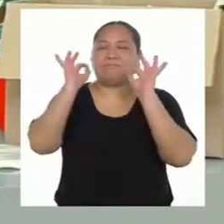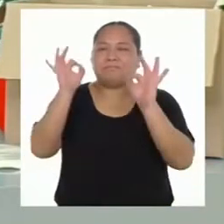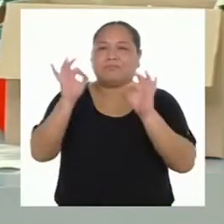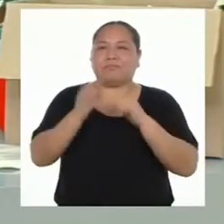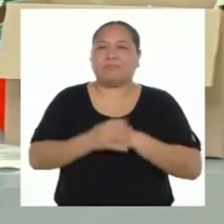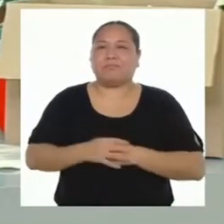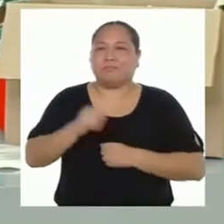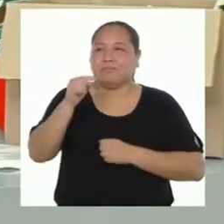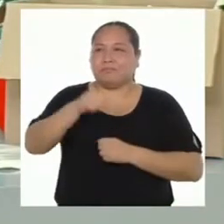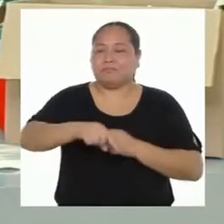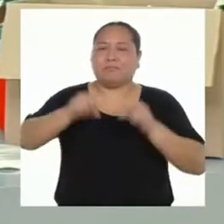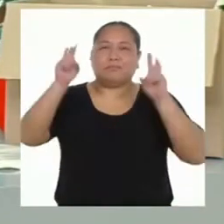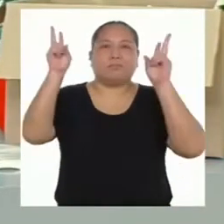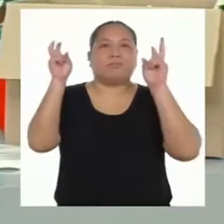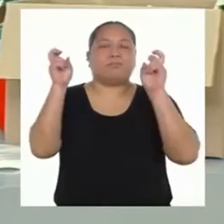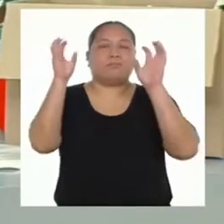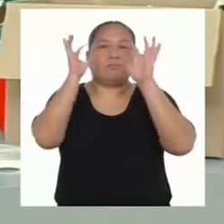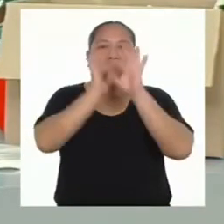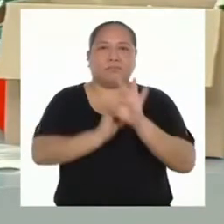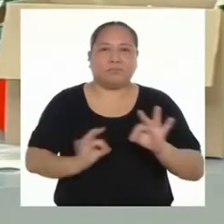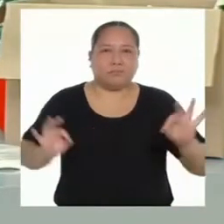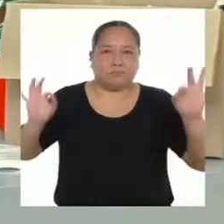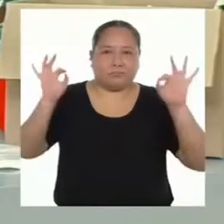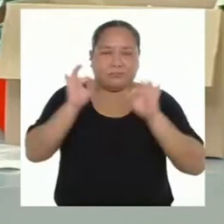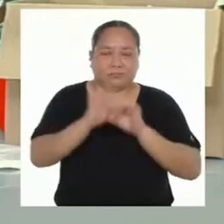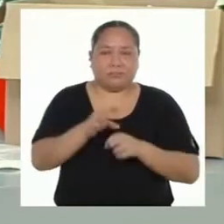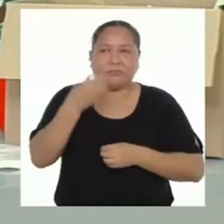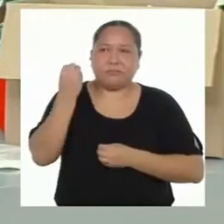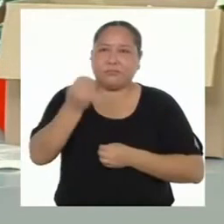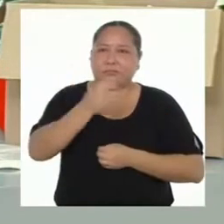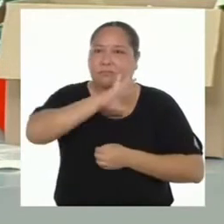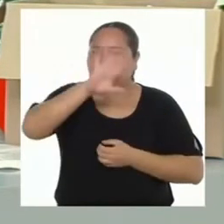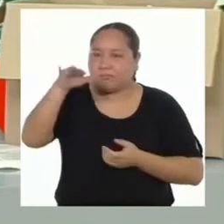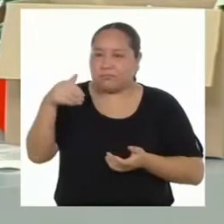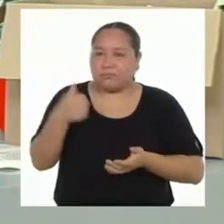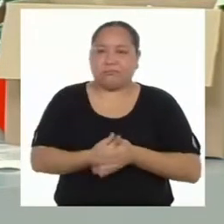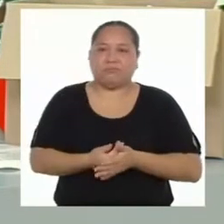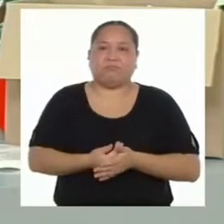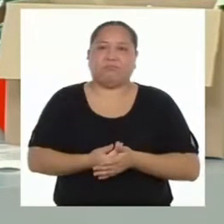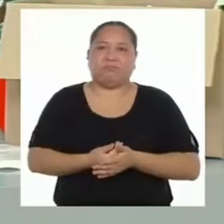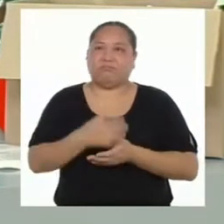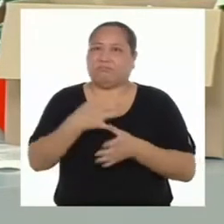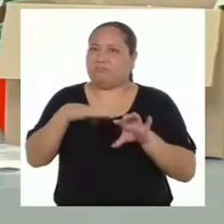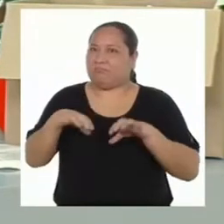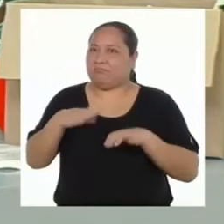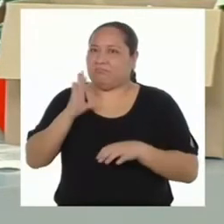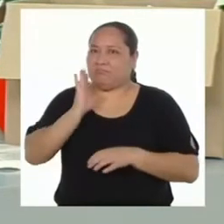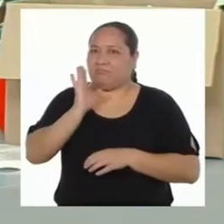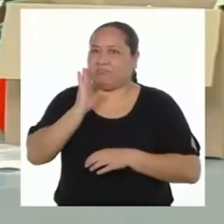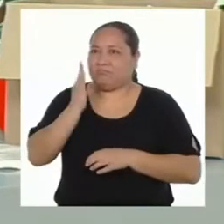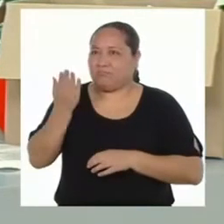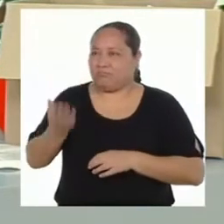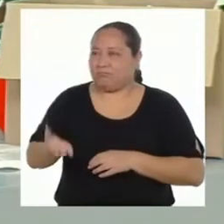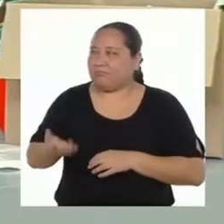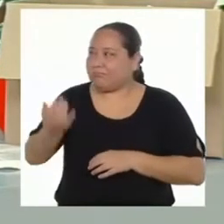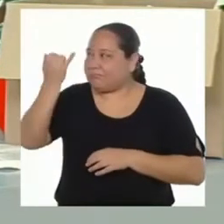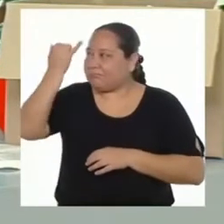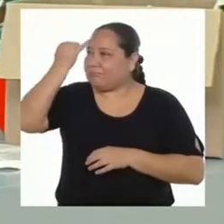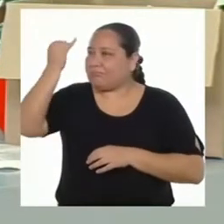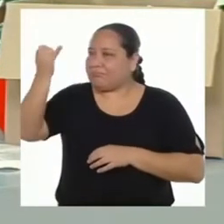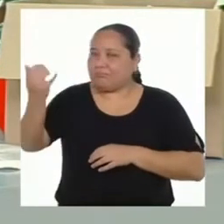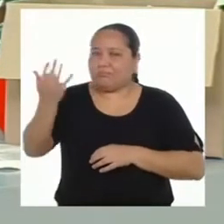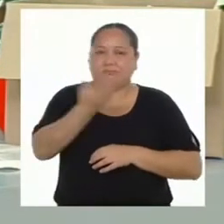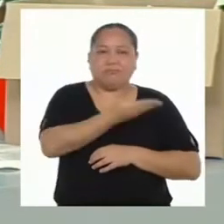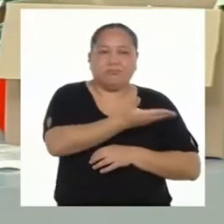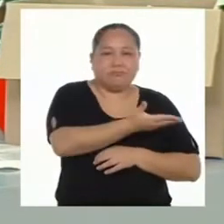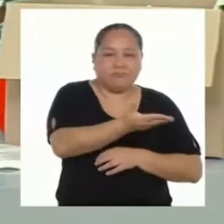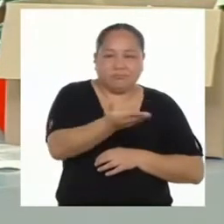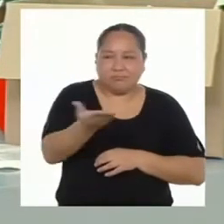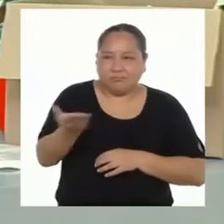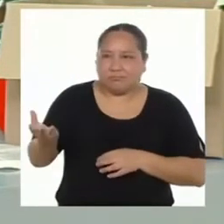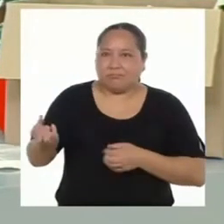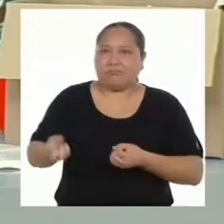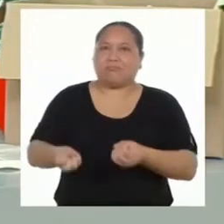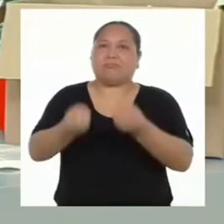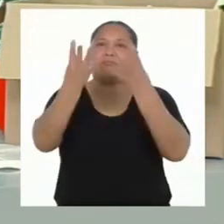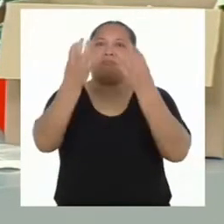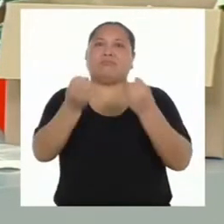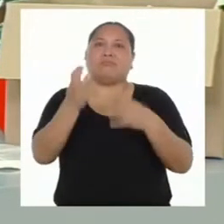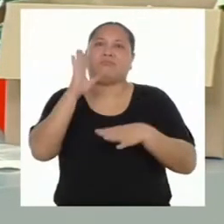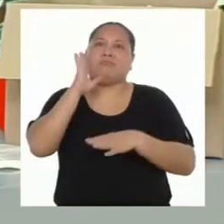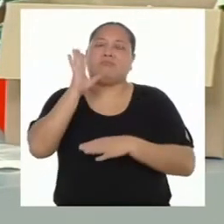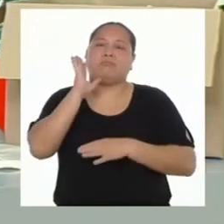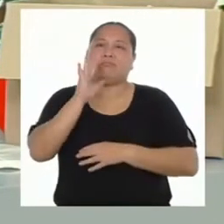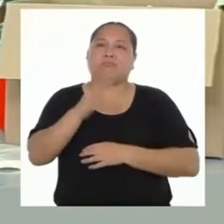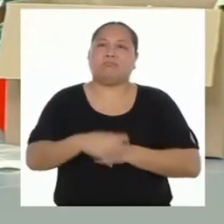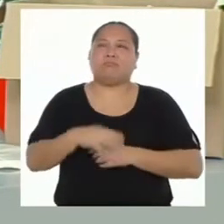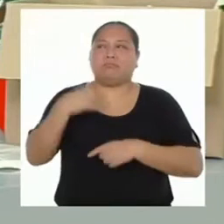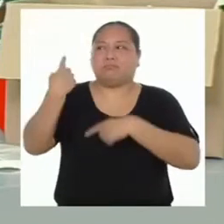¡Genial! Es un tema muy importante, porque todos producimos basura, ¿no? Imagínense cuánta basura